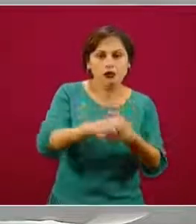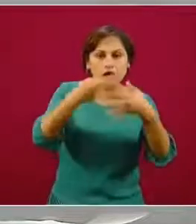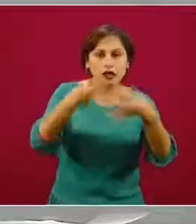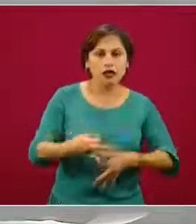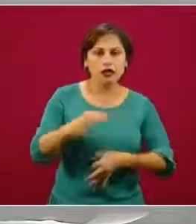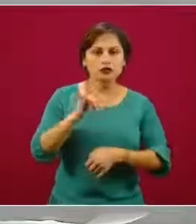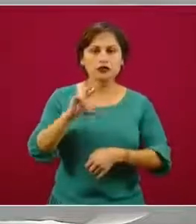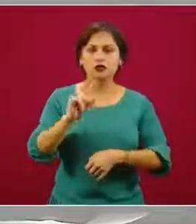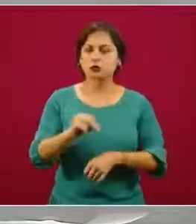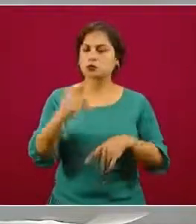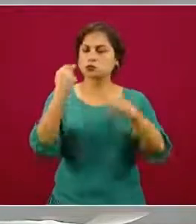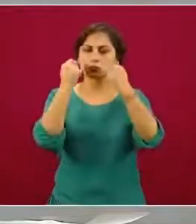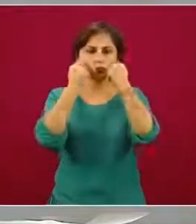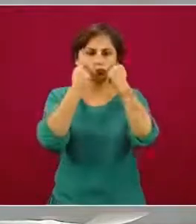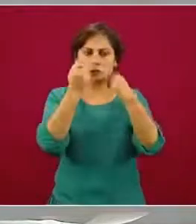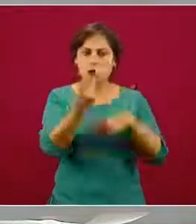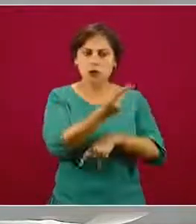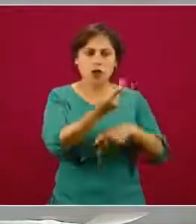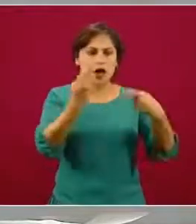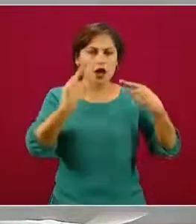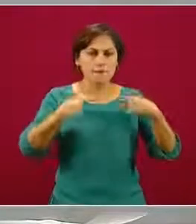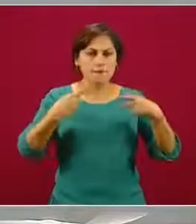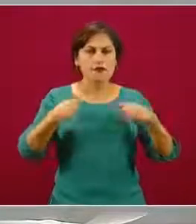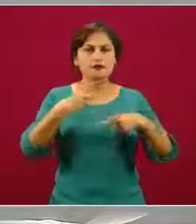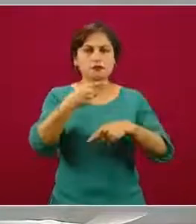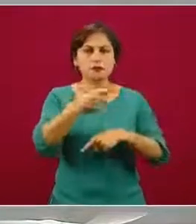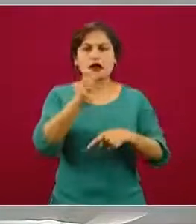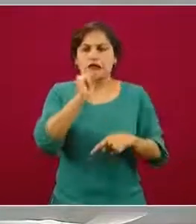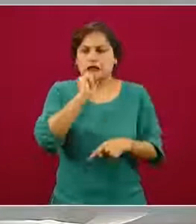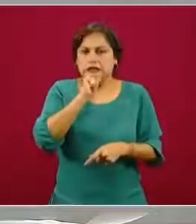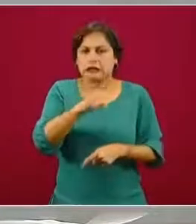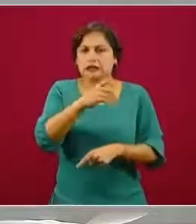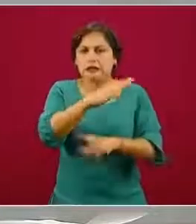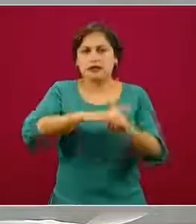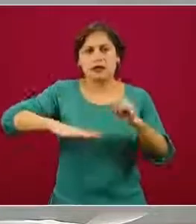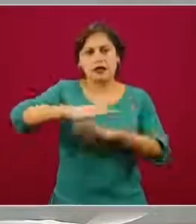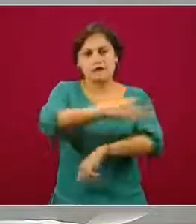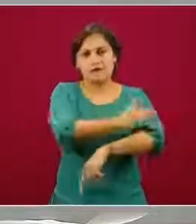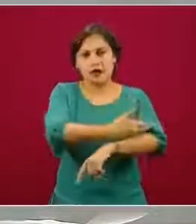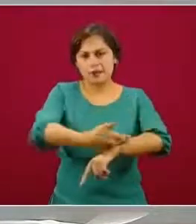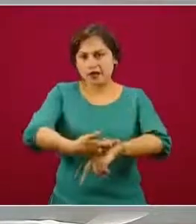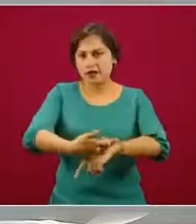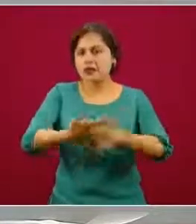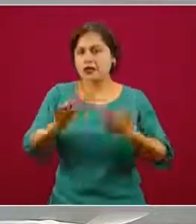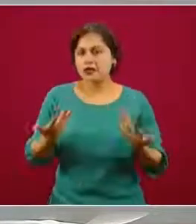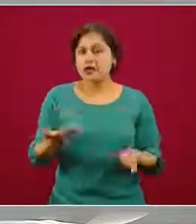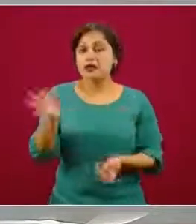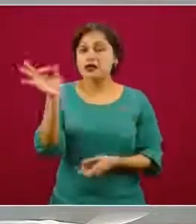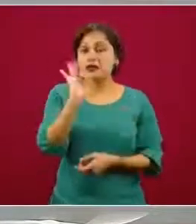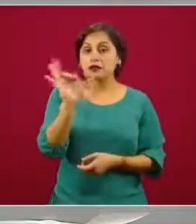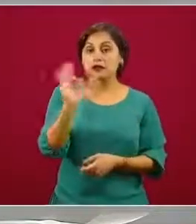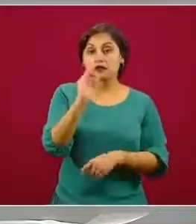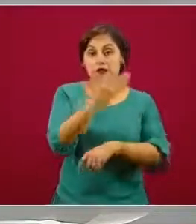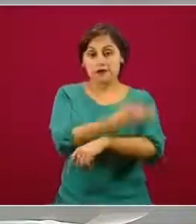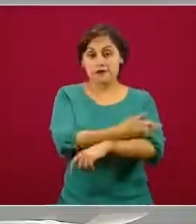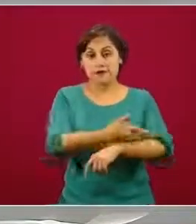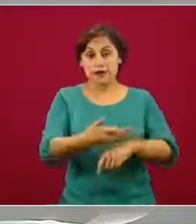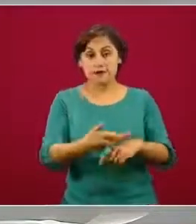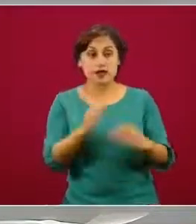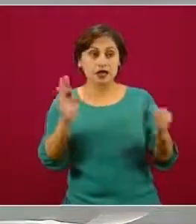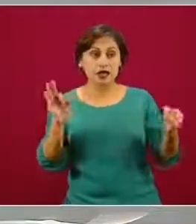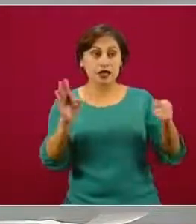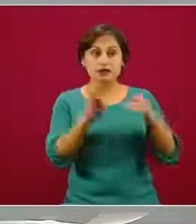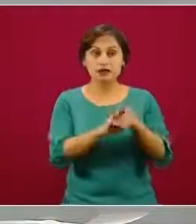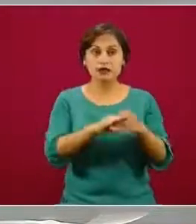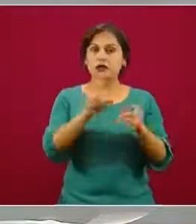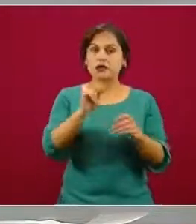informar, para, digamos, que sean el contacto, e igual la familia social, probablemente no es la familia, digamos, consanguínea, pero sí es la